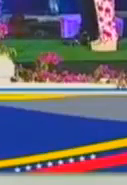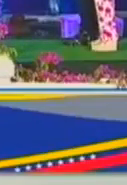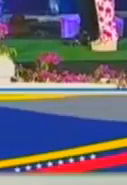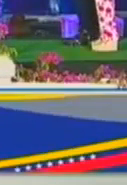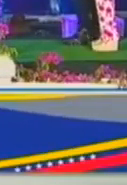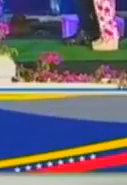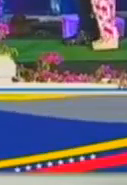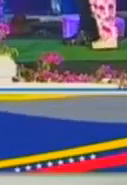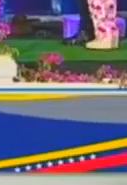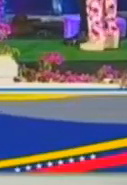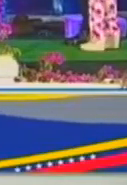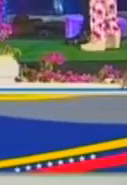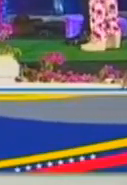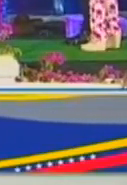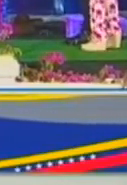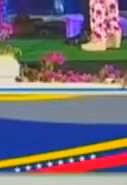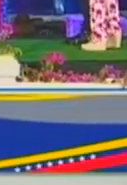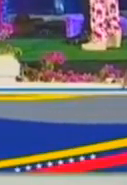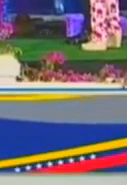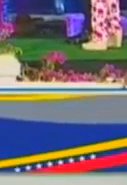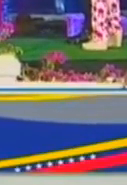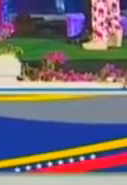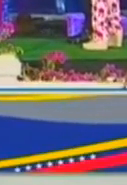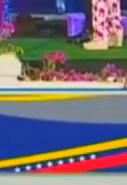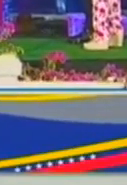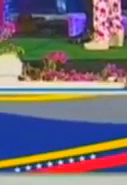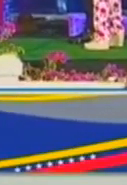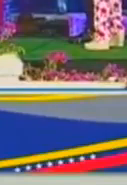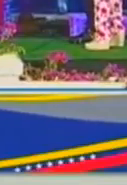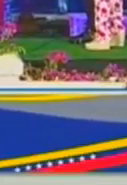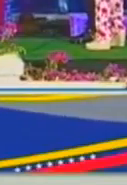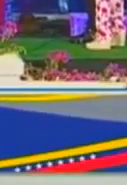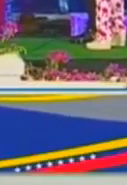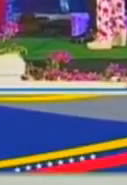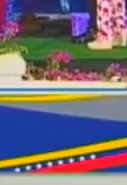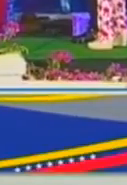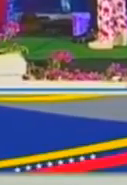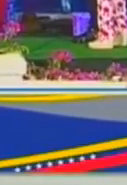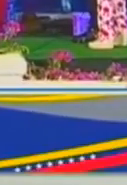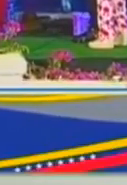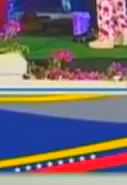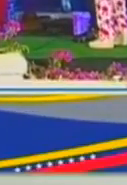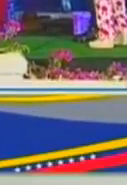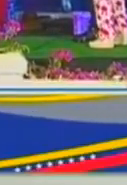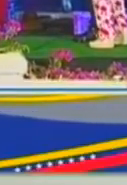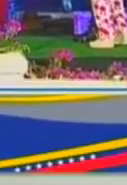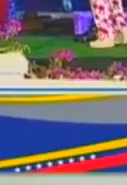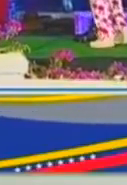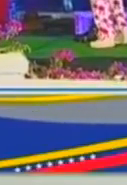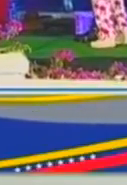Maracaibo, al Zulia, con nuestro presidente. A la cuenta de tres, vamos a hacer el encendido de Navidad en la Plaza de